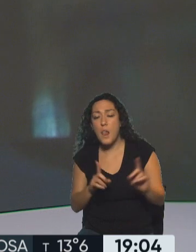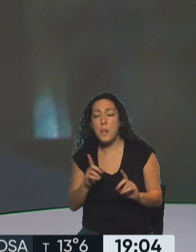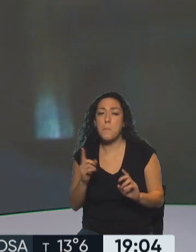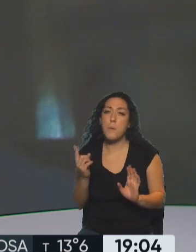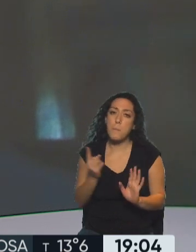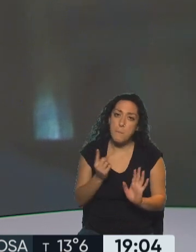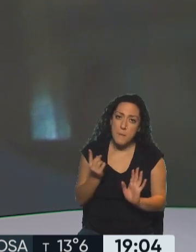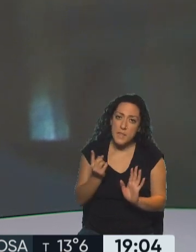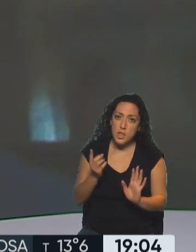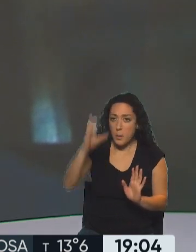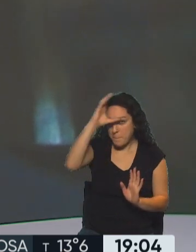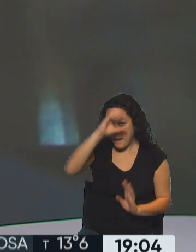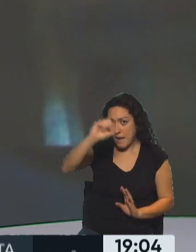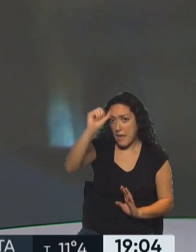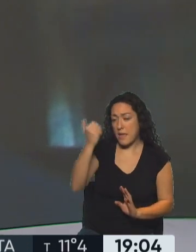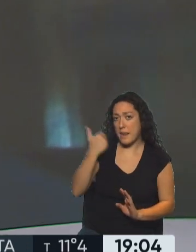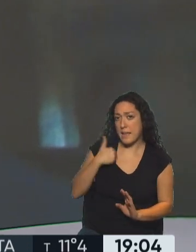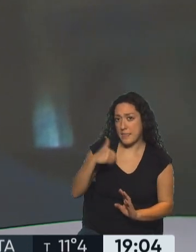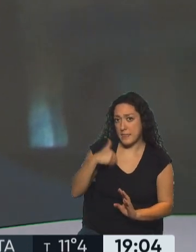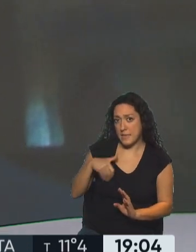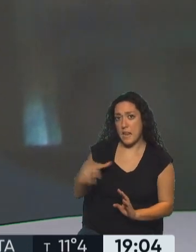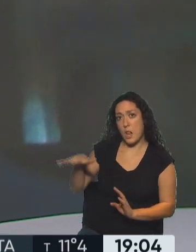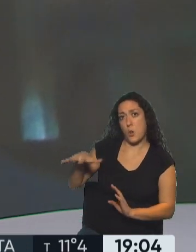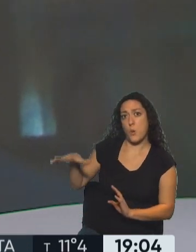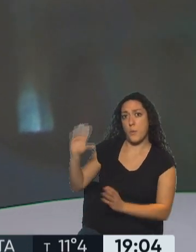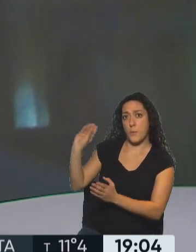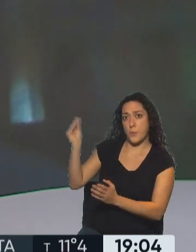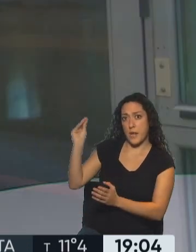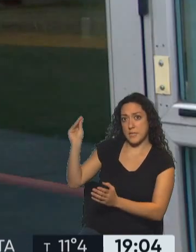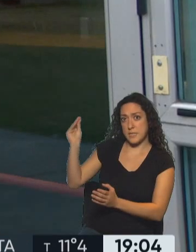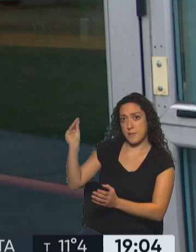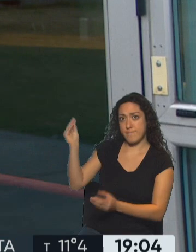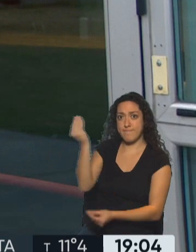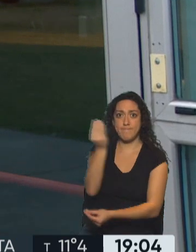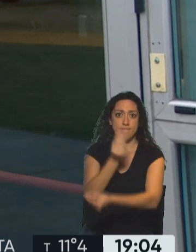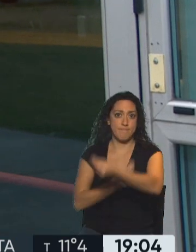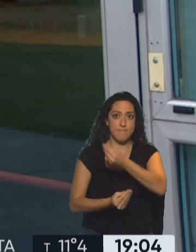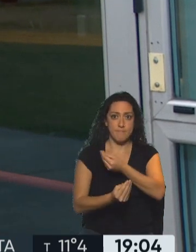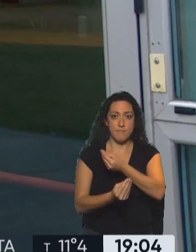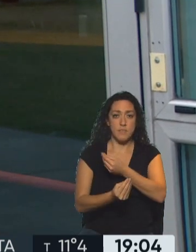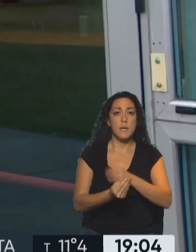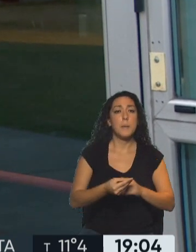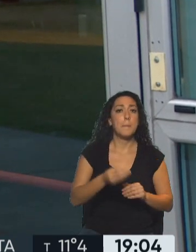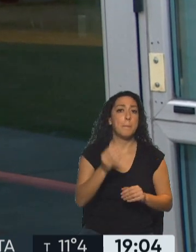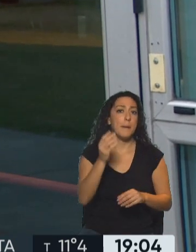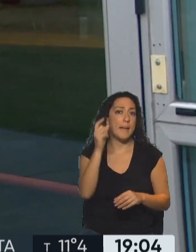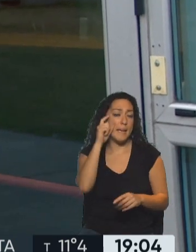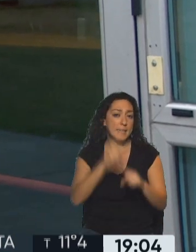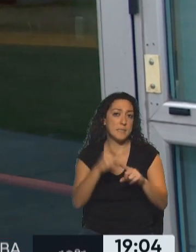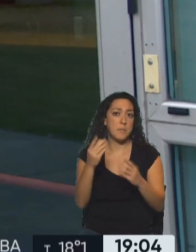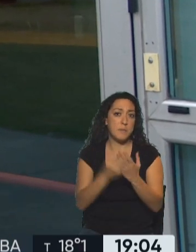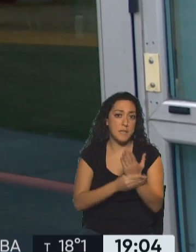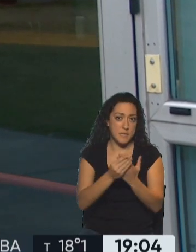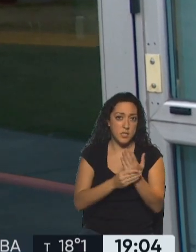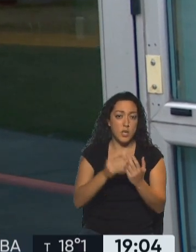momentos la embajada argentina en el Brasil y reemplazó al ex ministro Culfas, sí, dentro